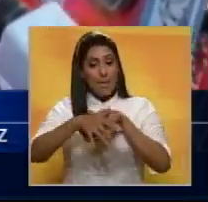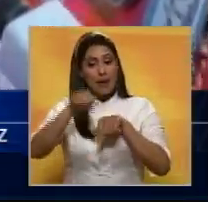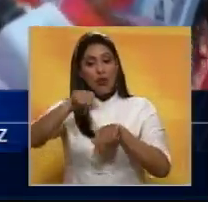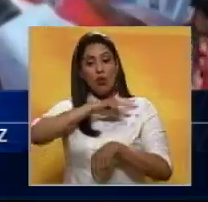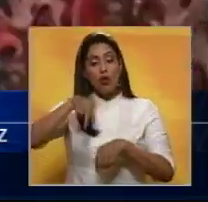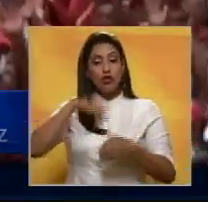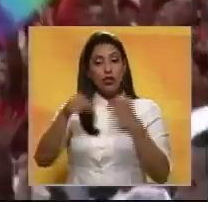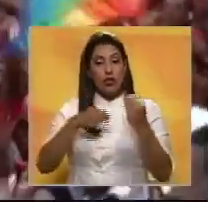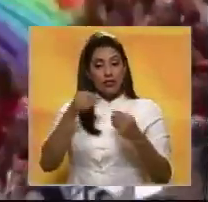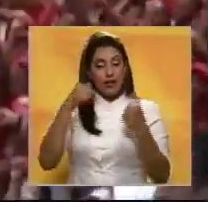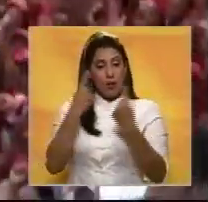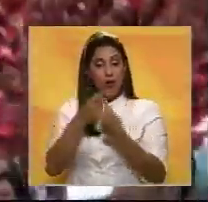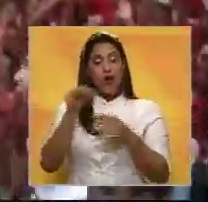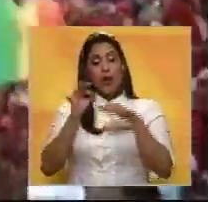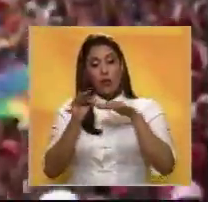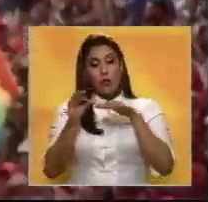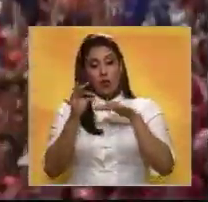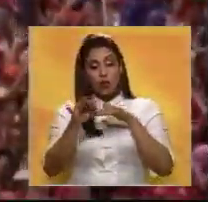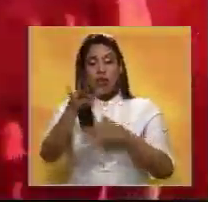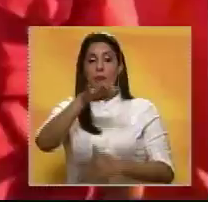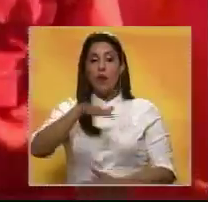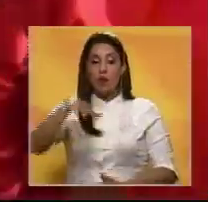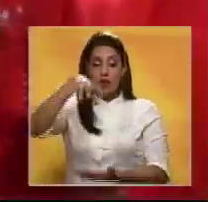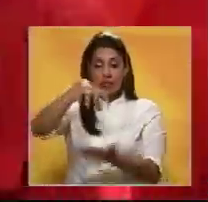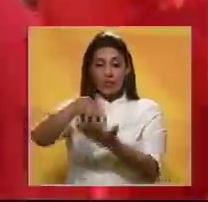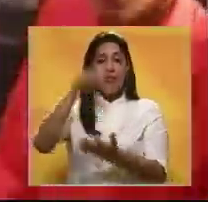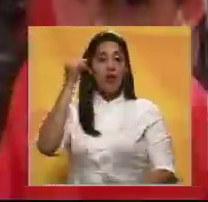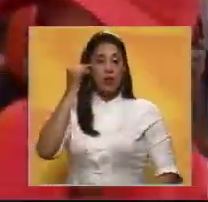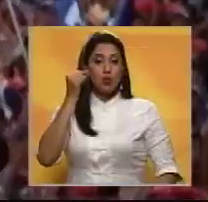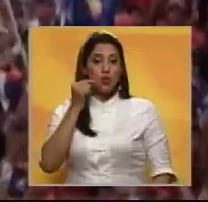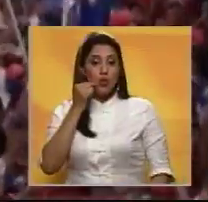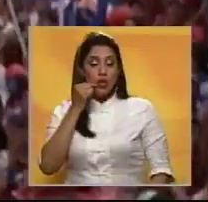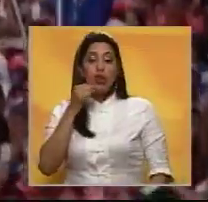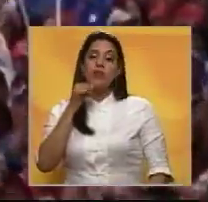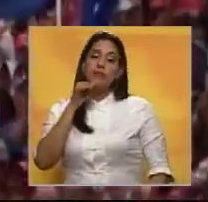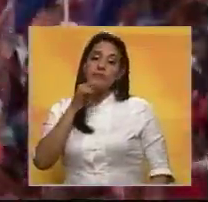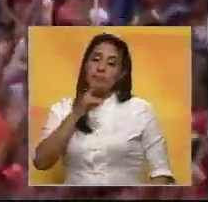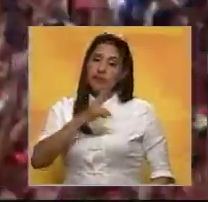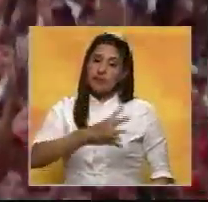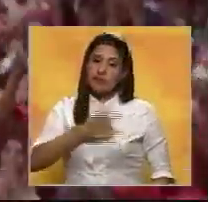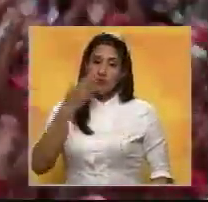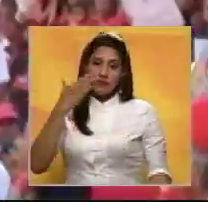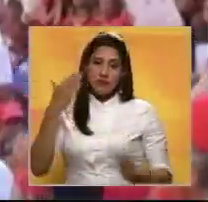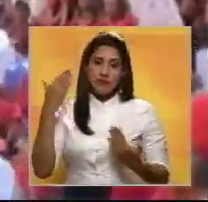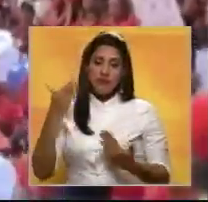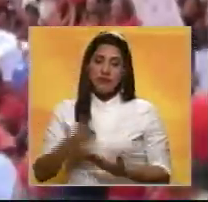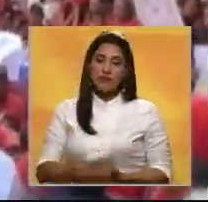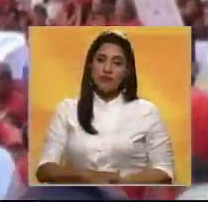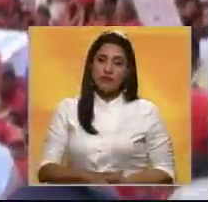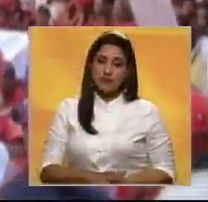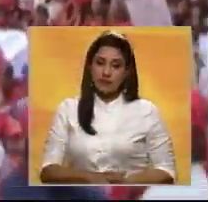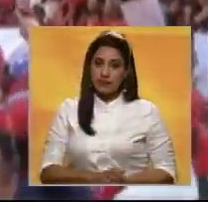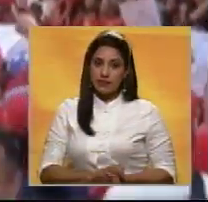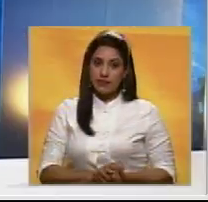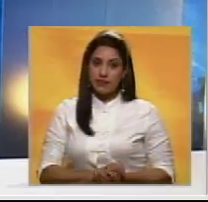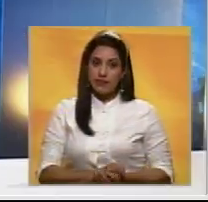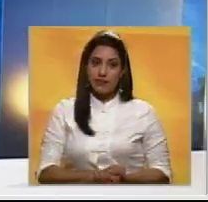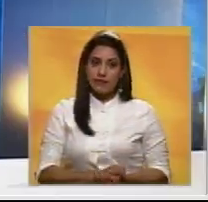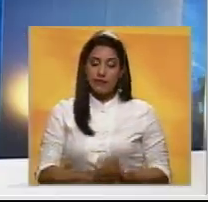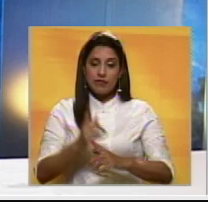hoy hemos realizado en Carúpano. Desde el municipio Bermúdez del estado Sucre, Joan Natalí Ceballos, Noticiero